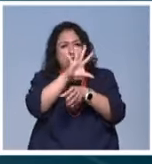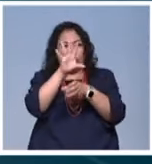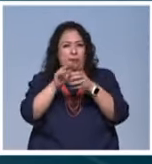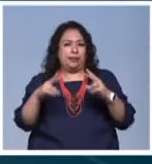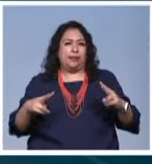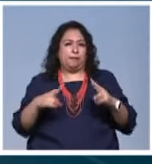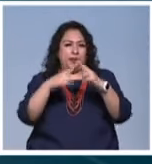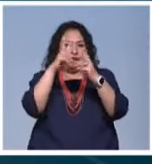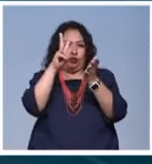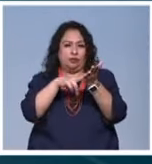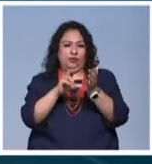París 2024